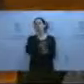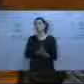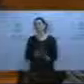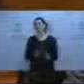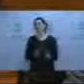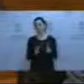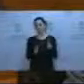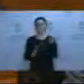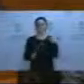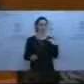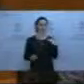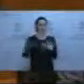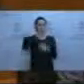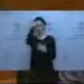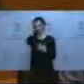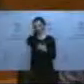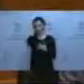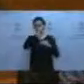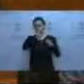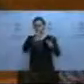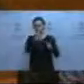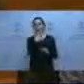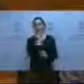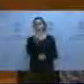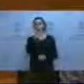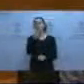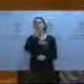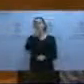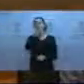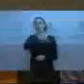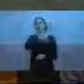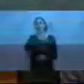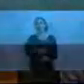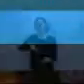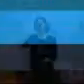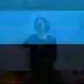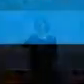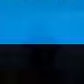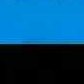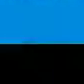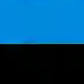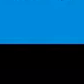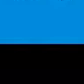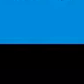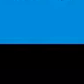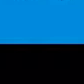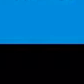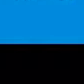algún día opinemos sobre su brillantez expositiva cuando interviene en este pleno. Gracias. Sí.